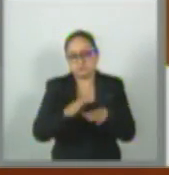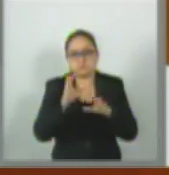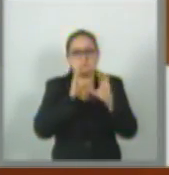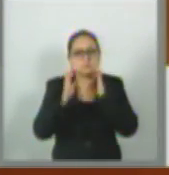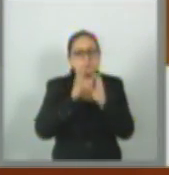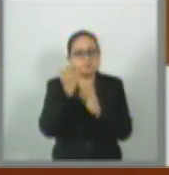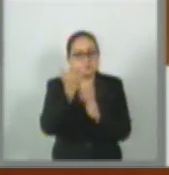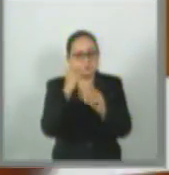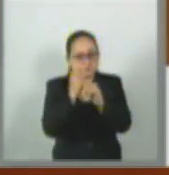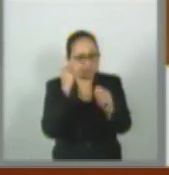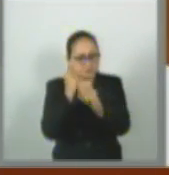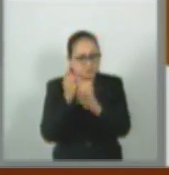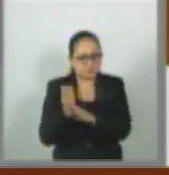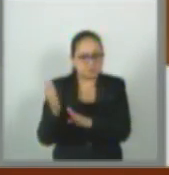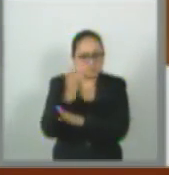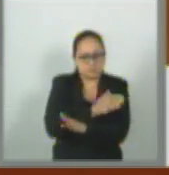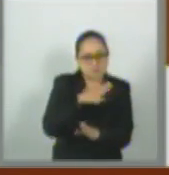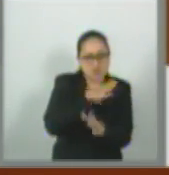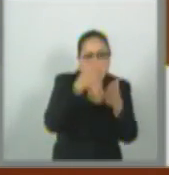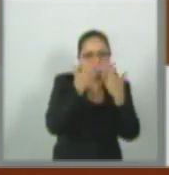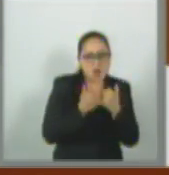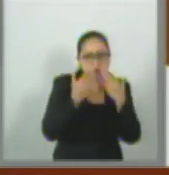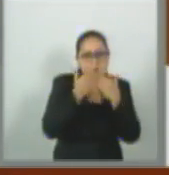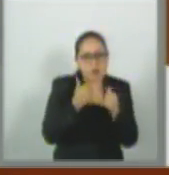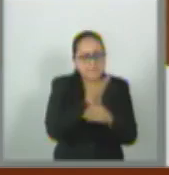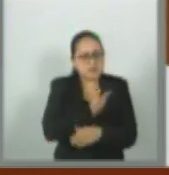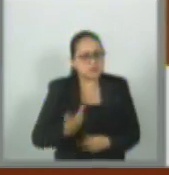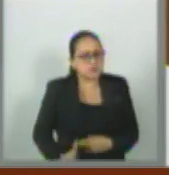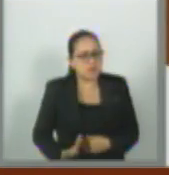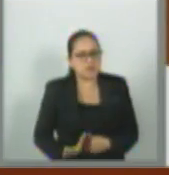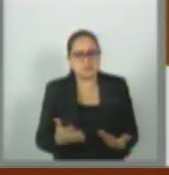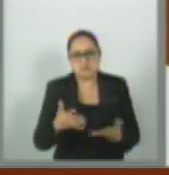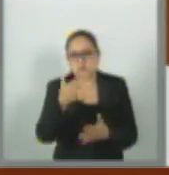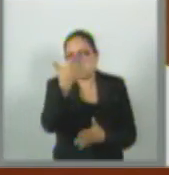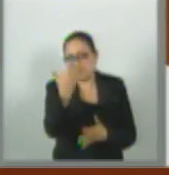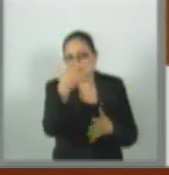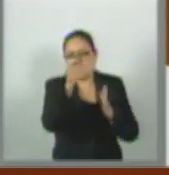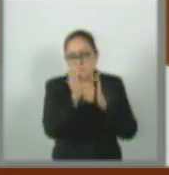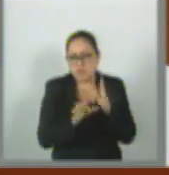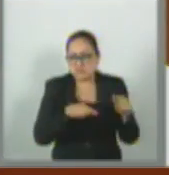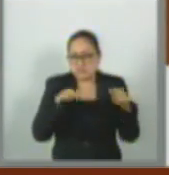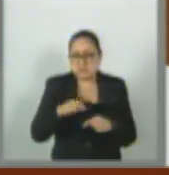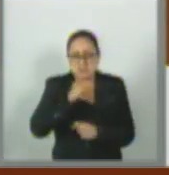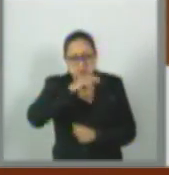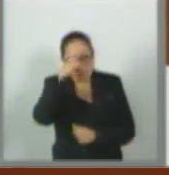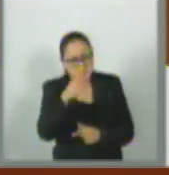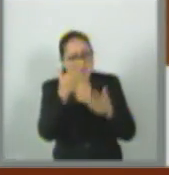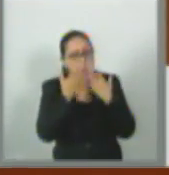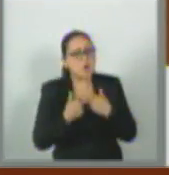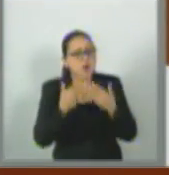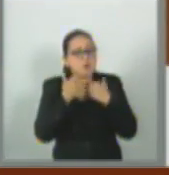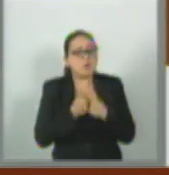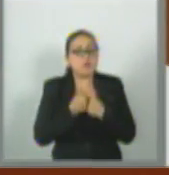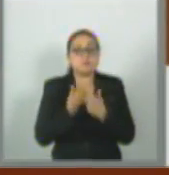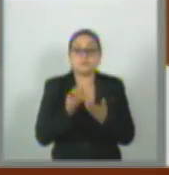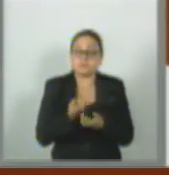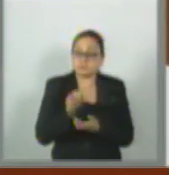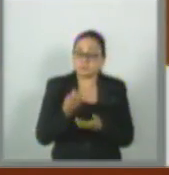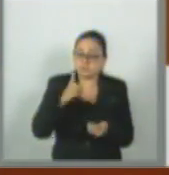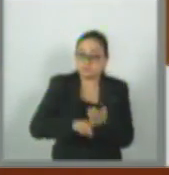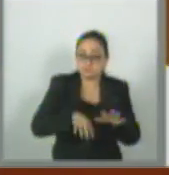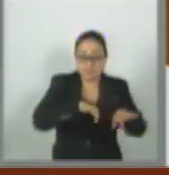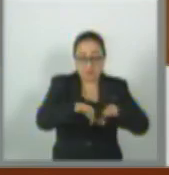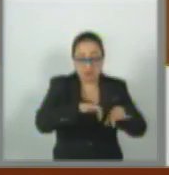trasportes que estuvo acéfala y sin presidente casi cinco meses en este senado y que los trabajos que involucraban a la